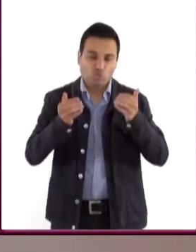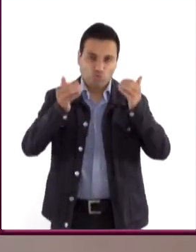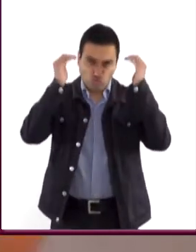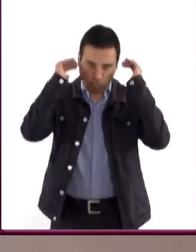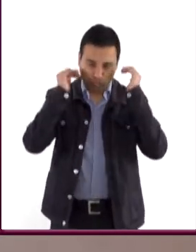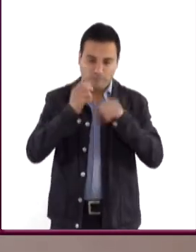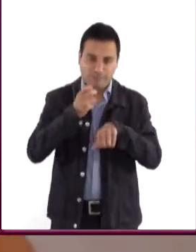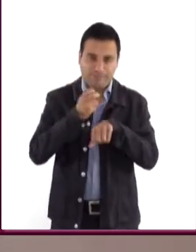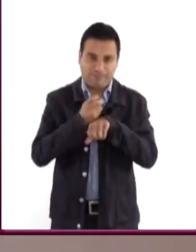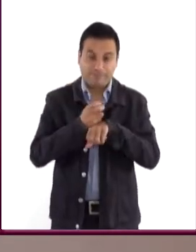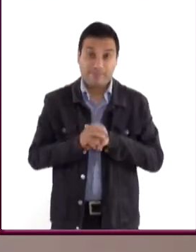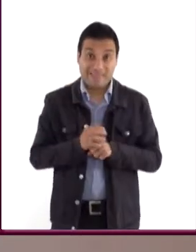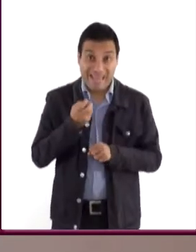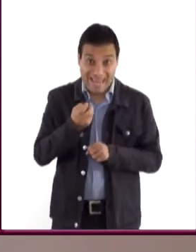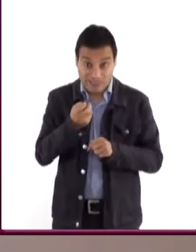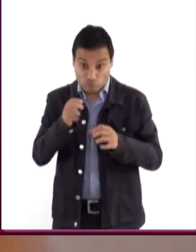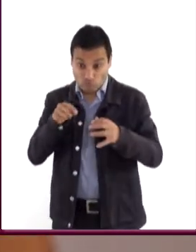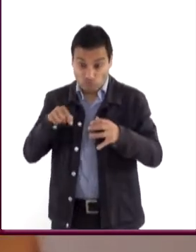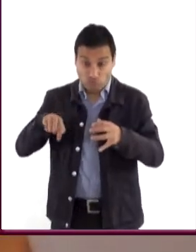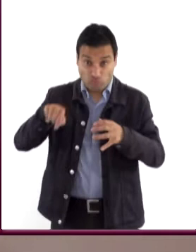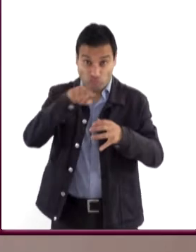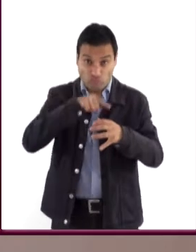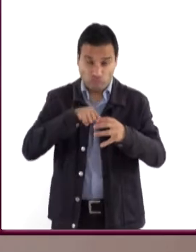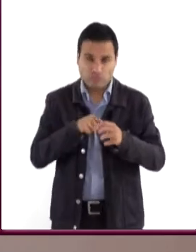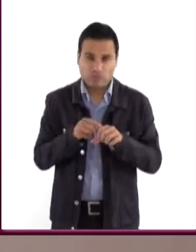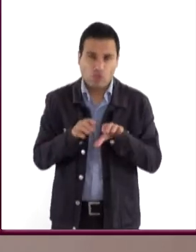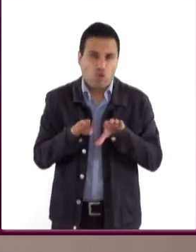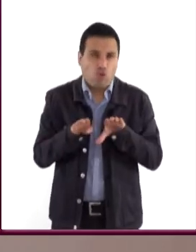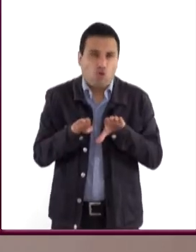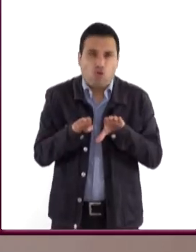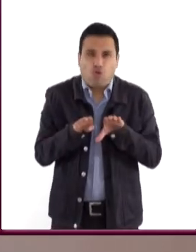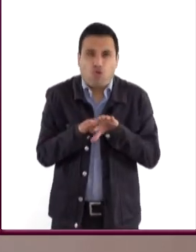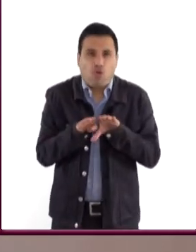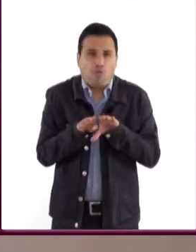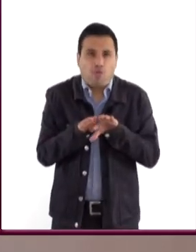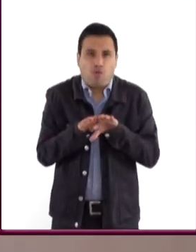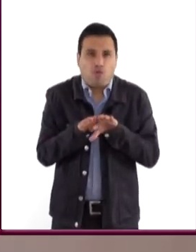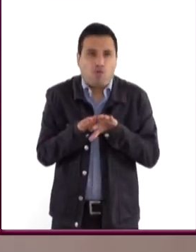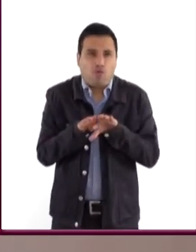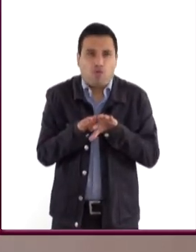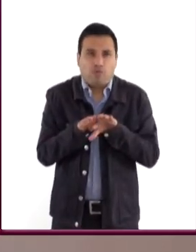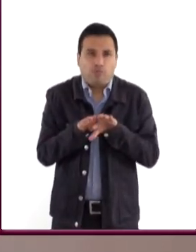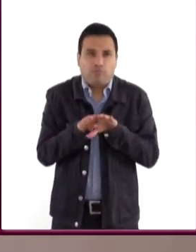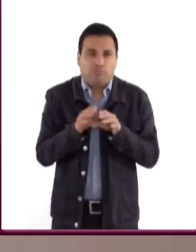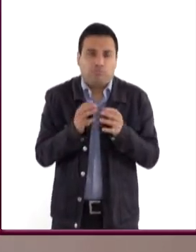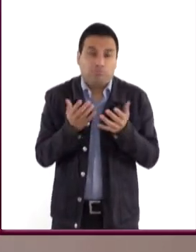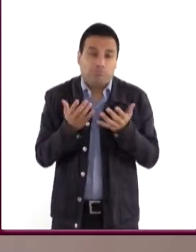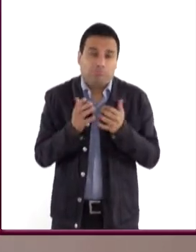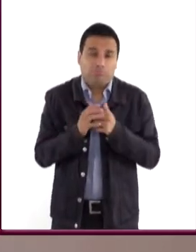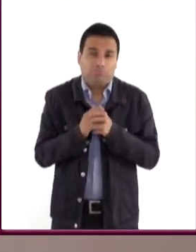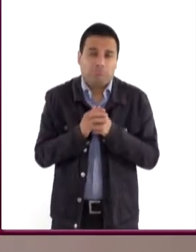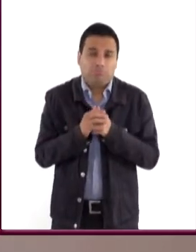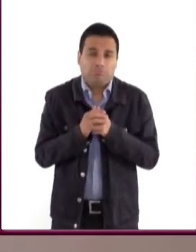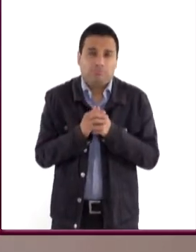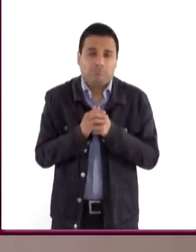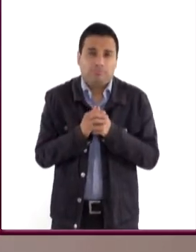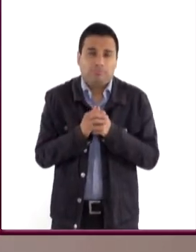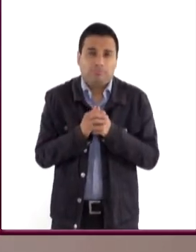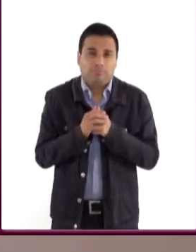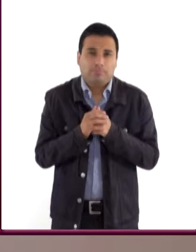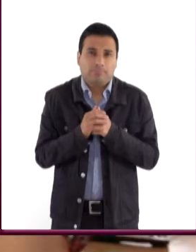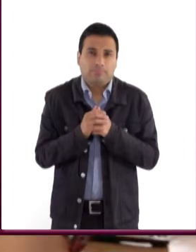Estos escarabajos son, bueno, un escarabajo como muy común